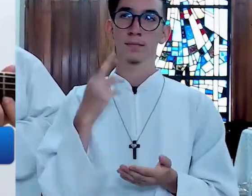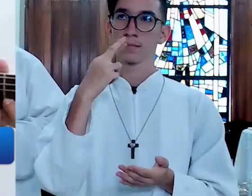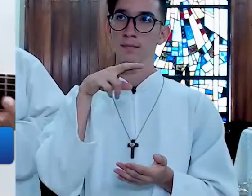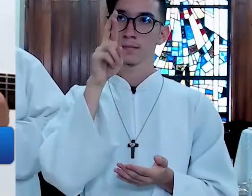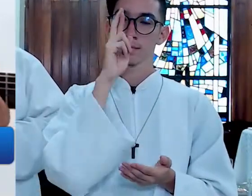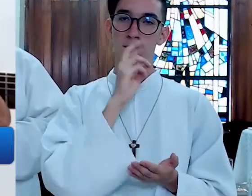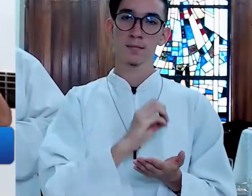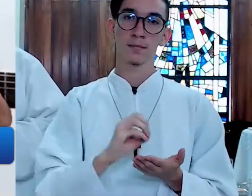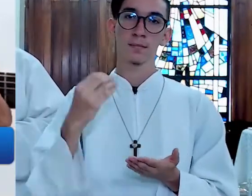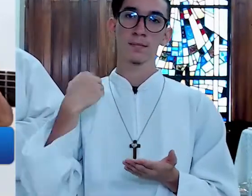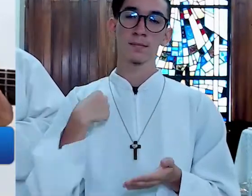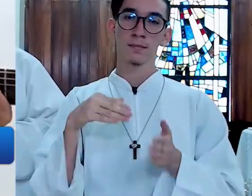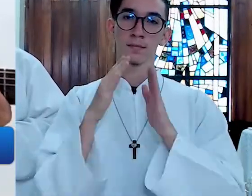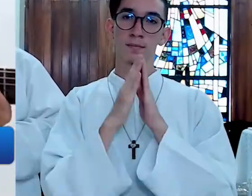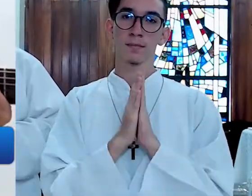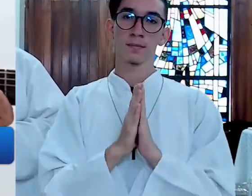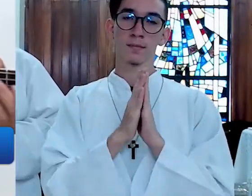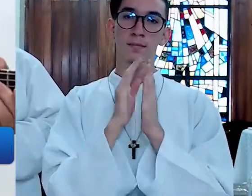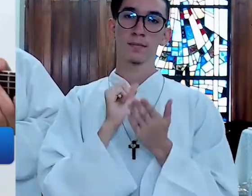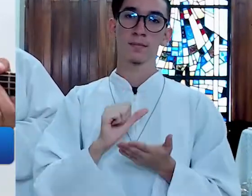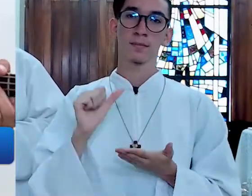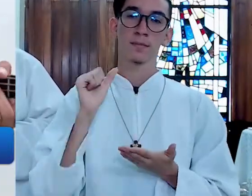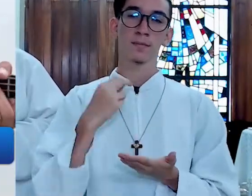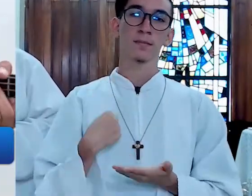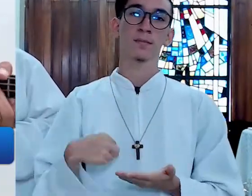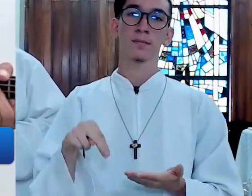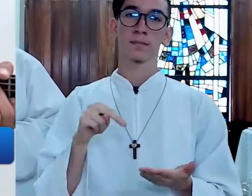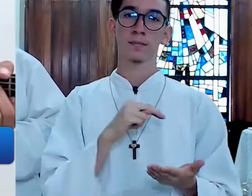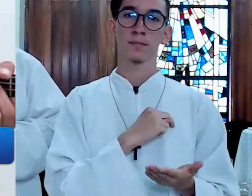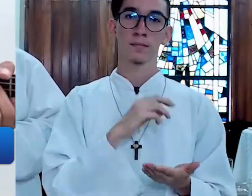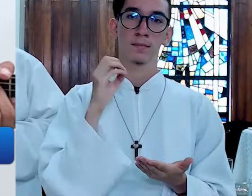Señor, ten piedad de